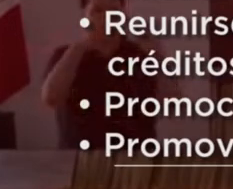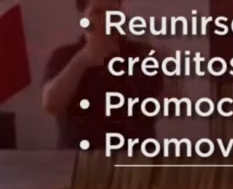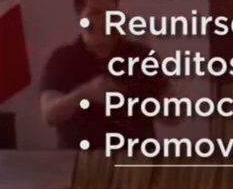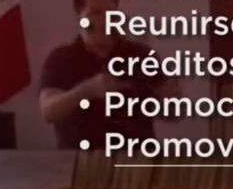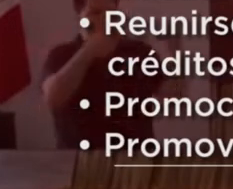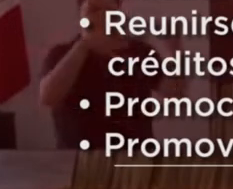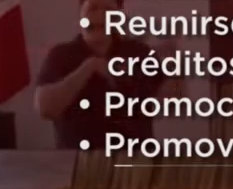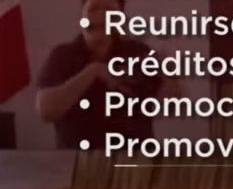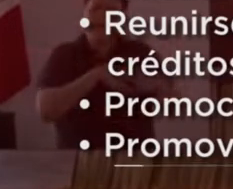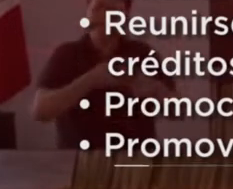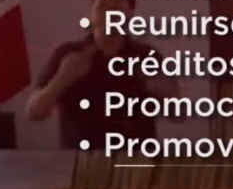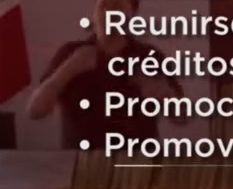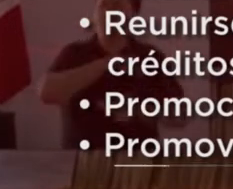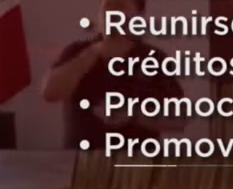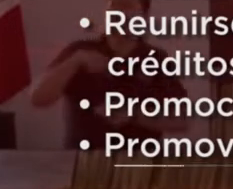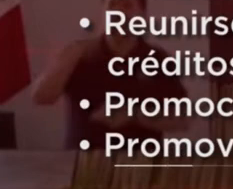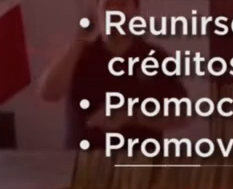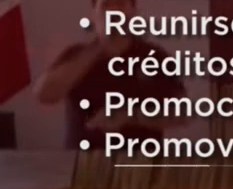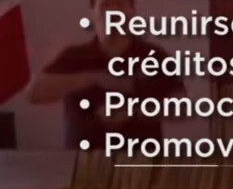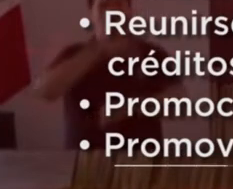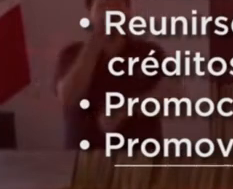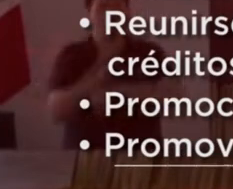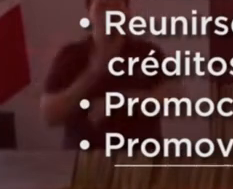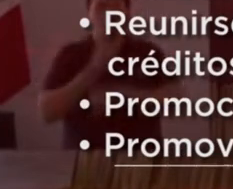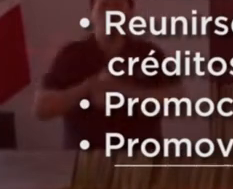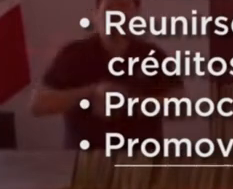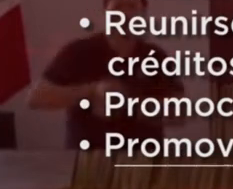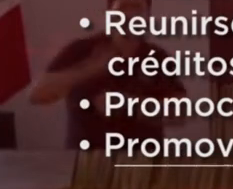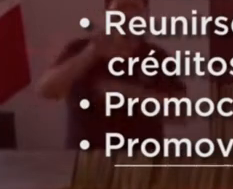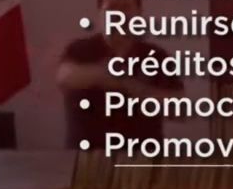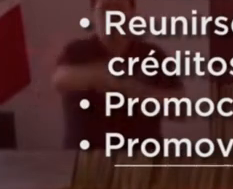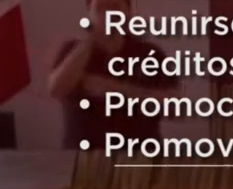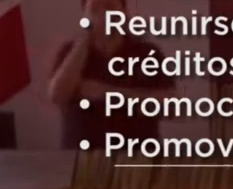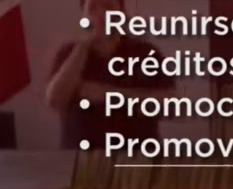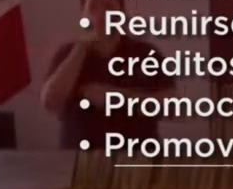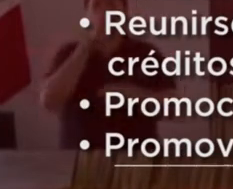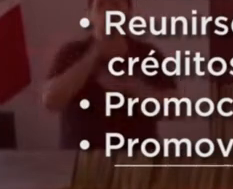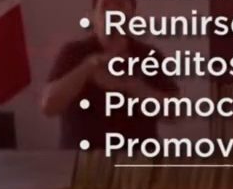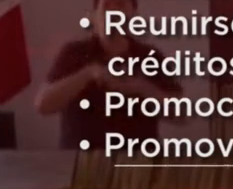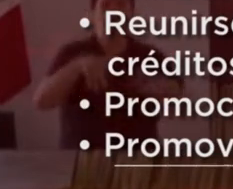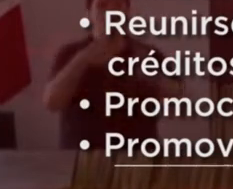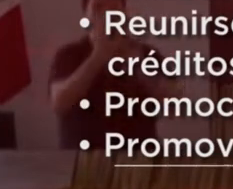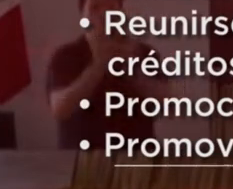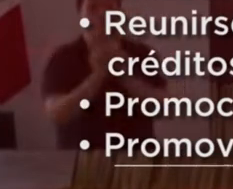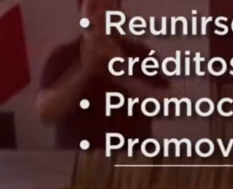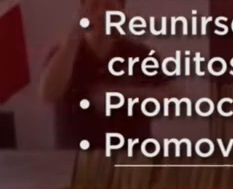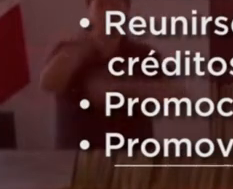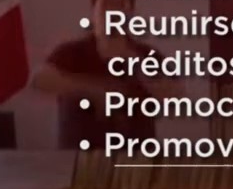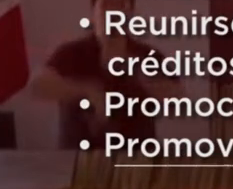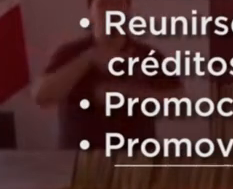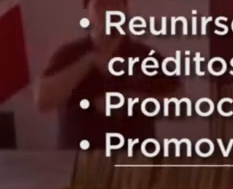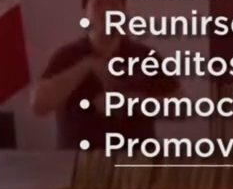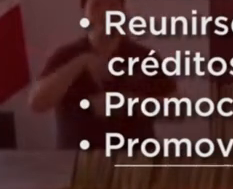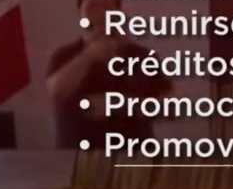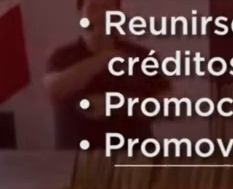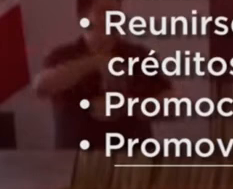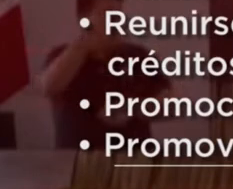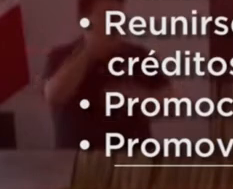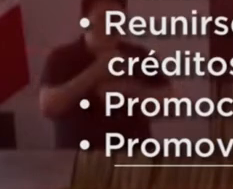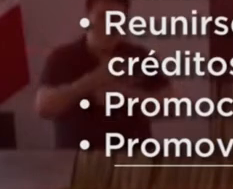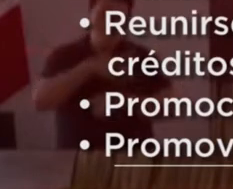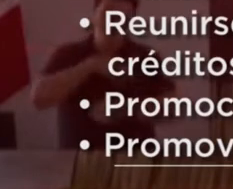enlazar a las pequeñas y medianas empresas en una cadena de valor, reunirse con la FinSA y las bancas comerciales para acelerar los créditos a